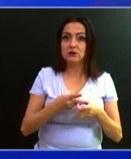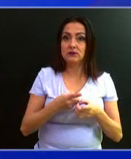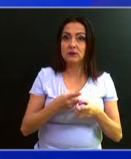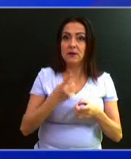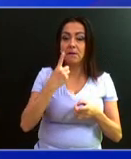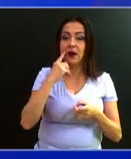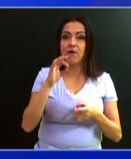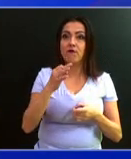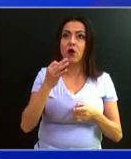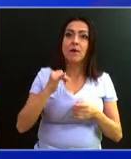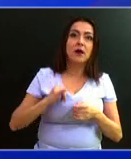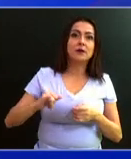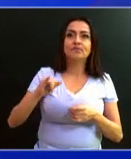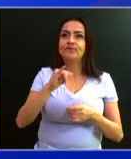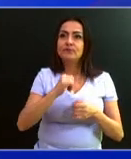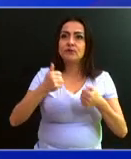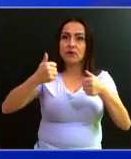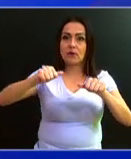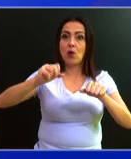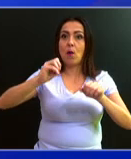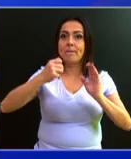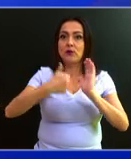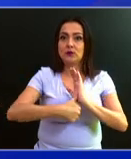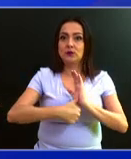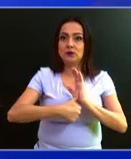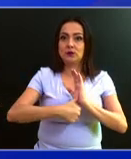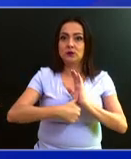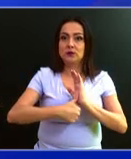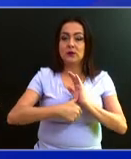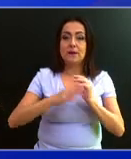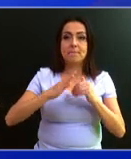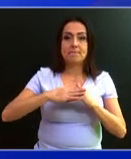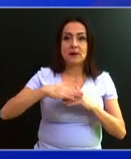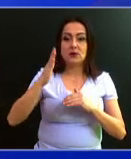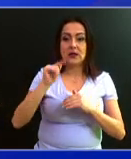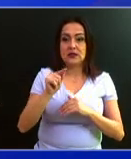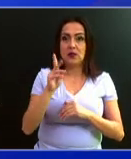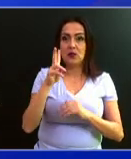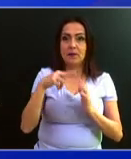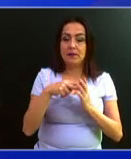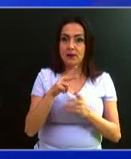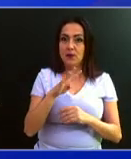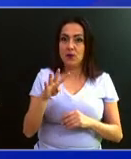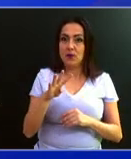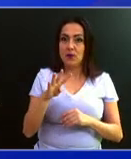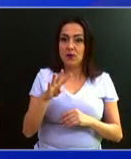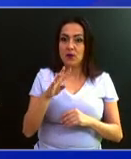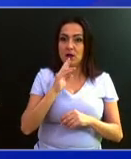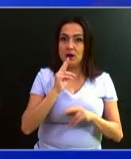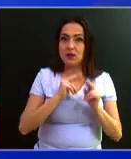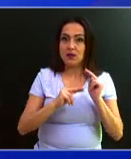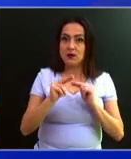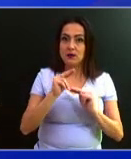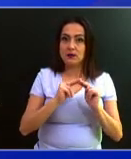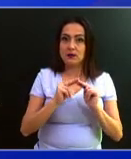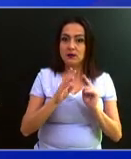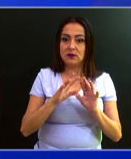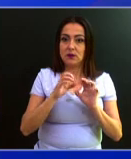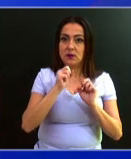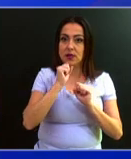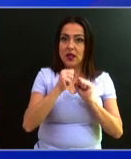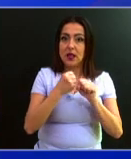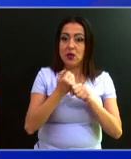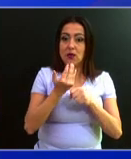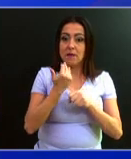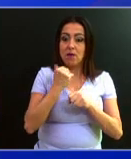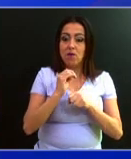sea de manera unánime o a través de votación por mayoría. Para este 2024, con base a las negociaciones tomadas el año anterior,